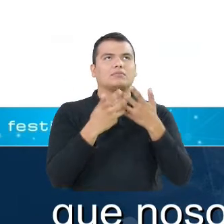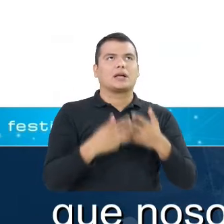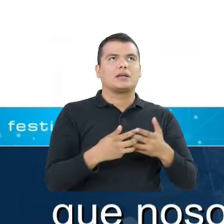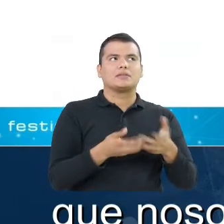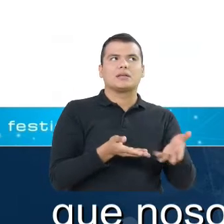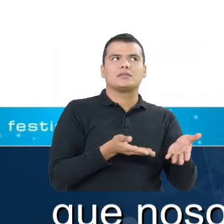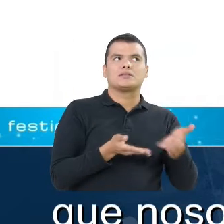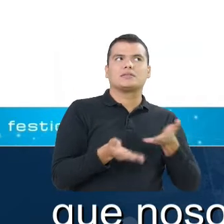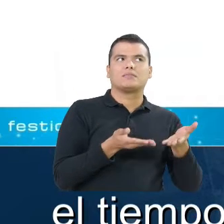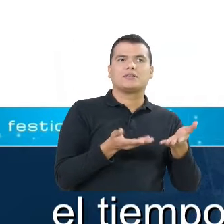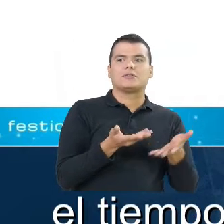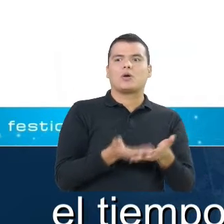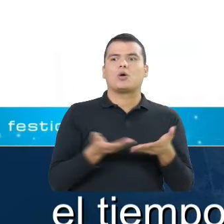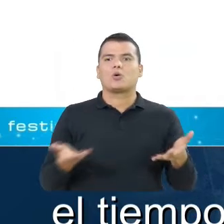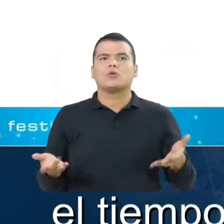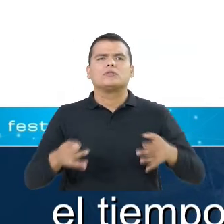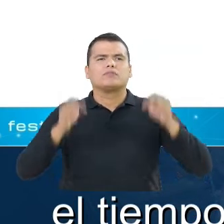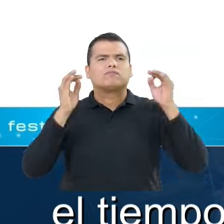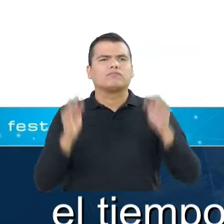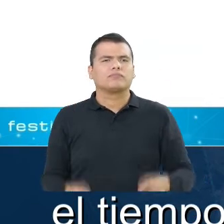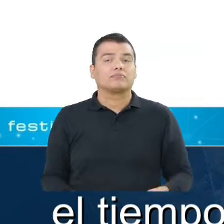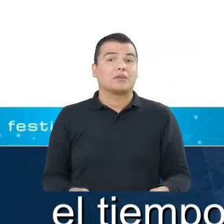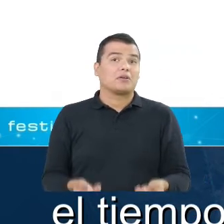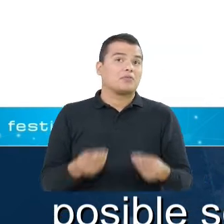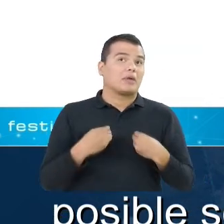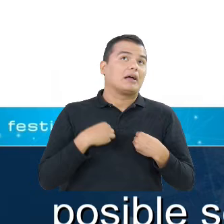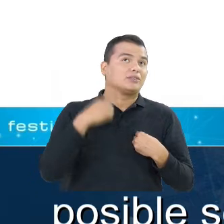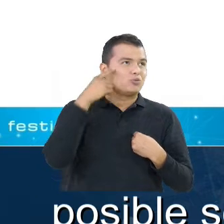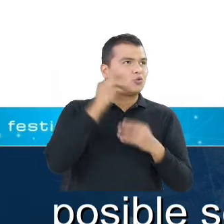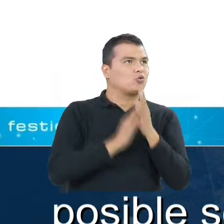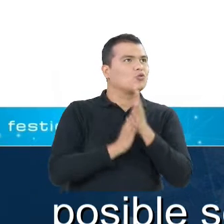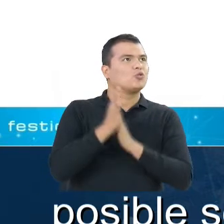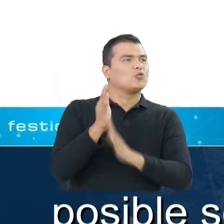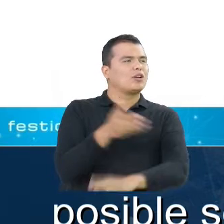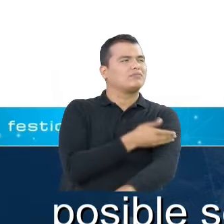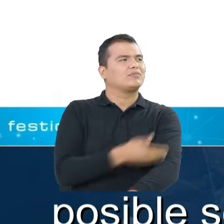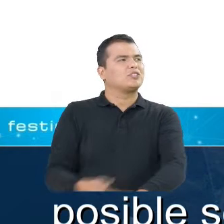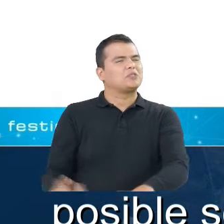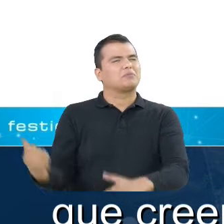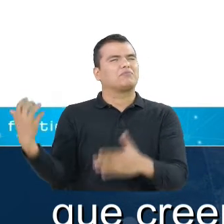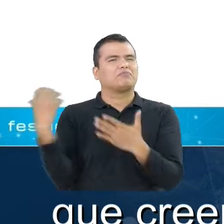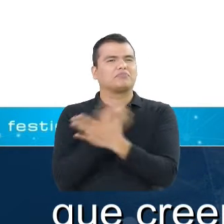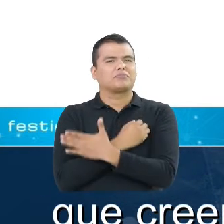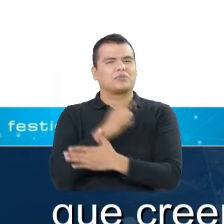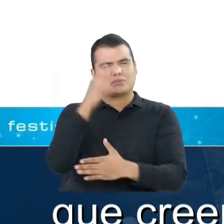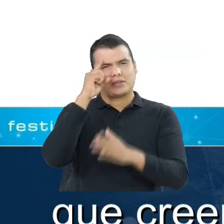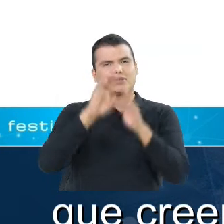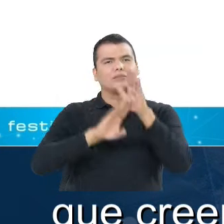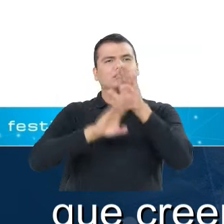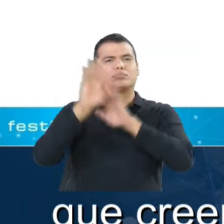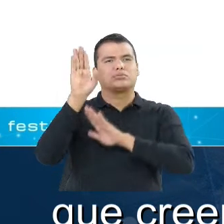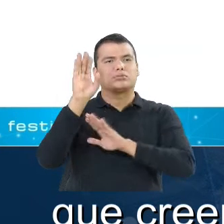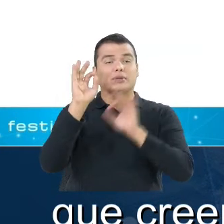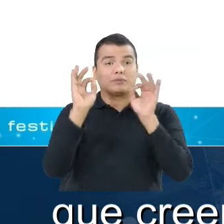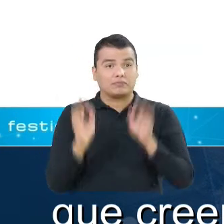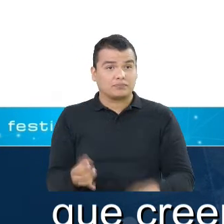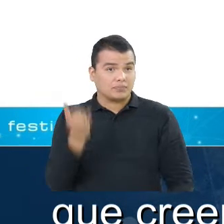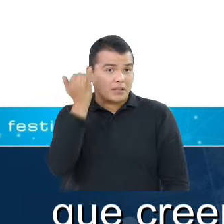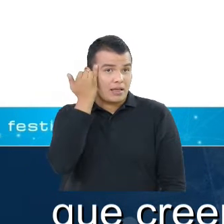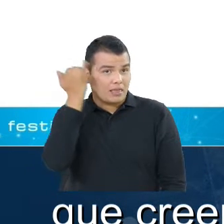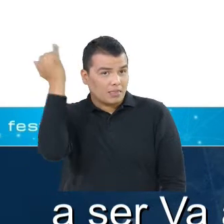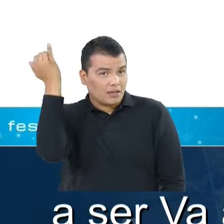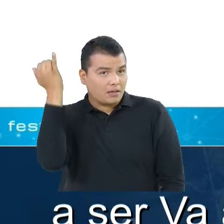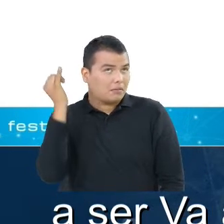posible producto que creemos nos va a hacer millonarios, va a sacarnos adelante, pero muchas veces la idea pues tiene